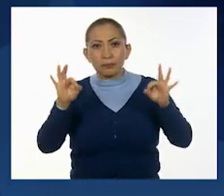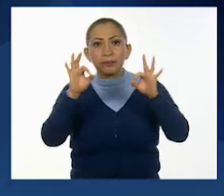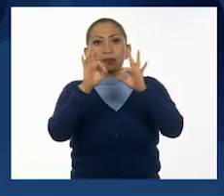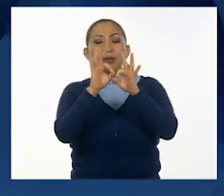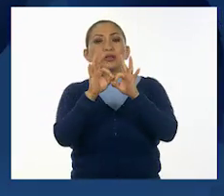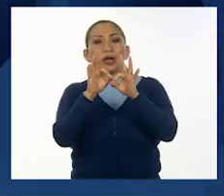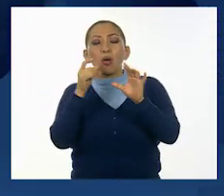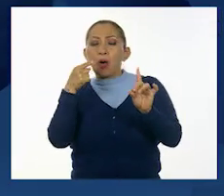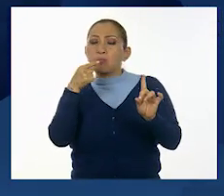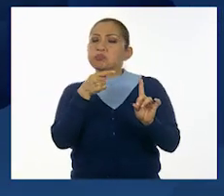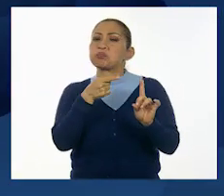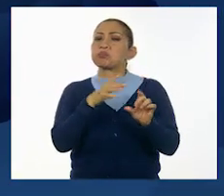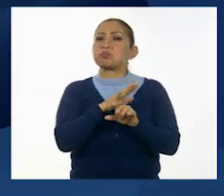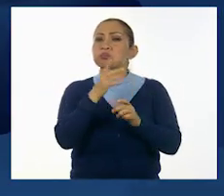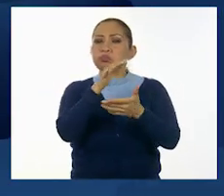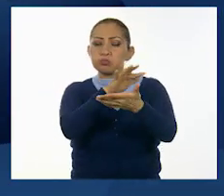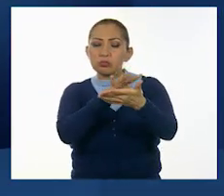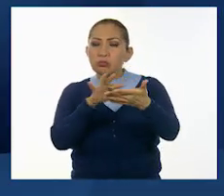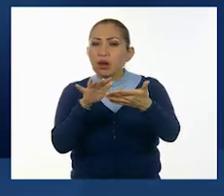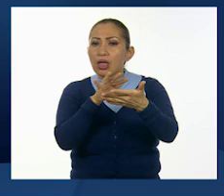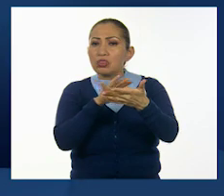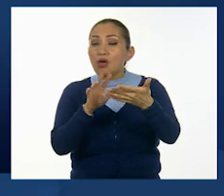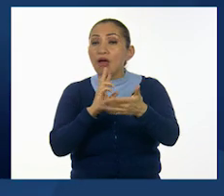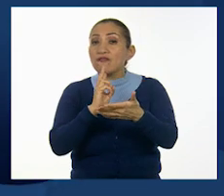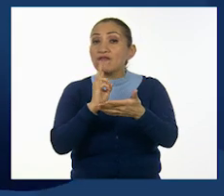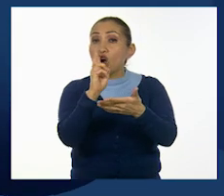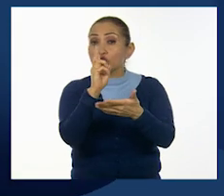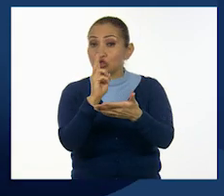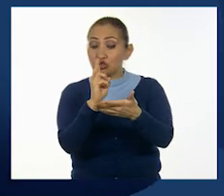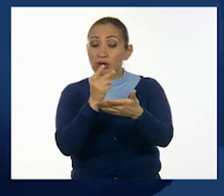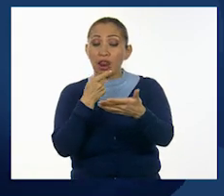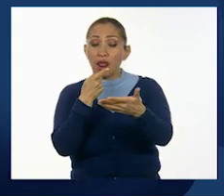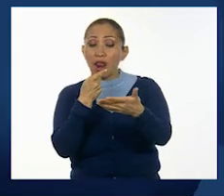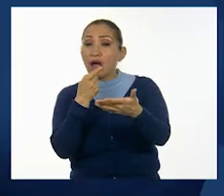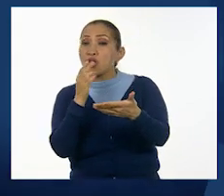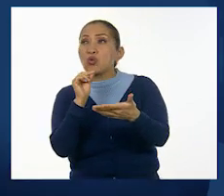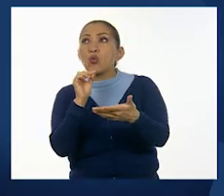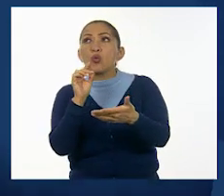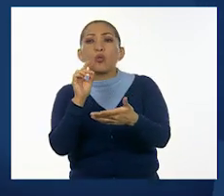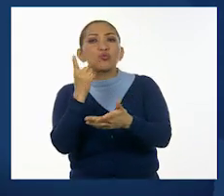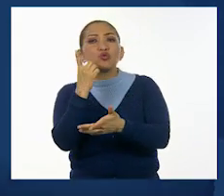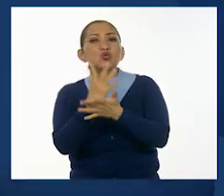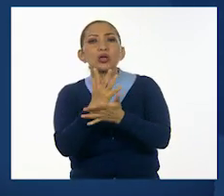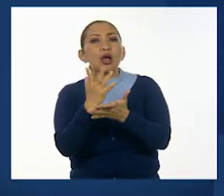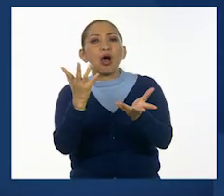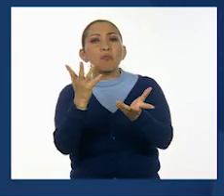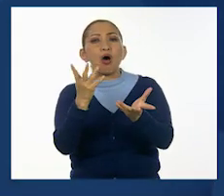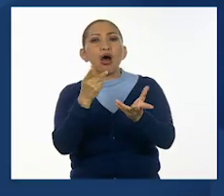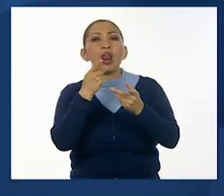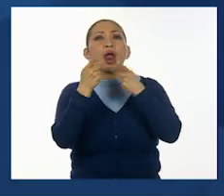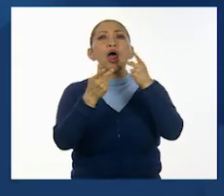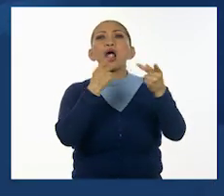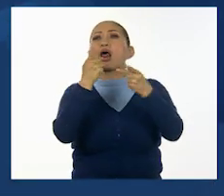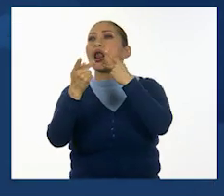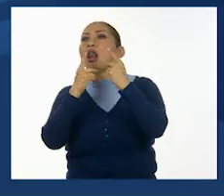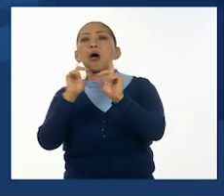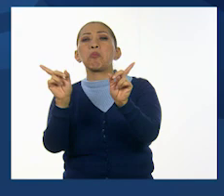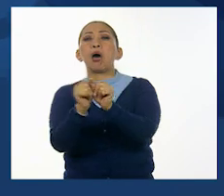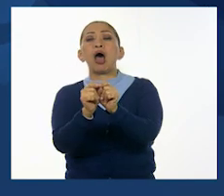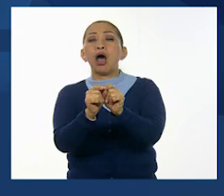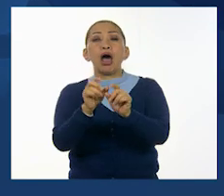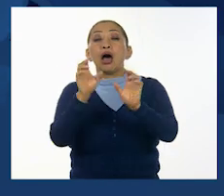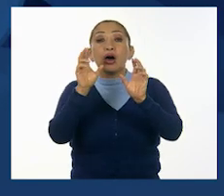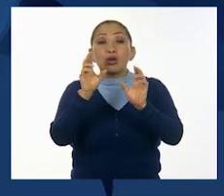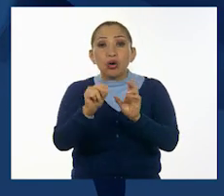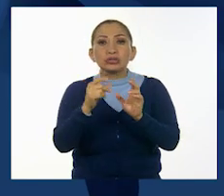importante enfatizar el hecho de que la lectura en voz alta no se trata de una simple decodificación de símbolos,